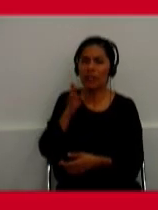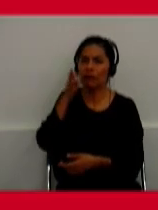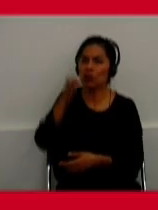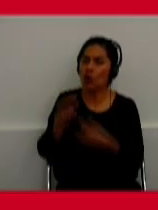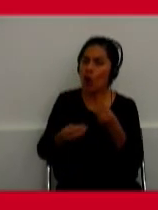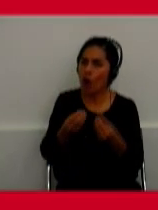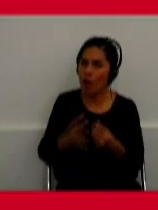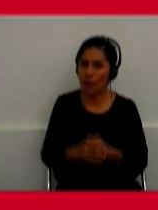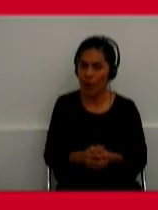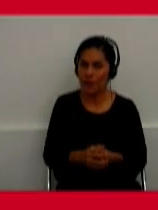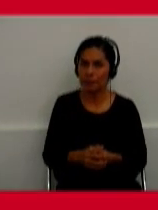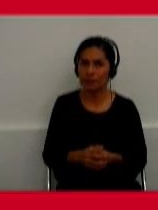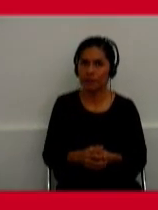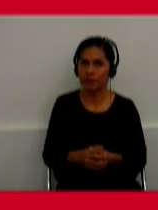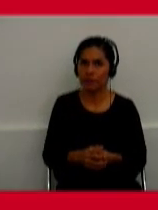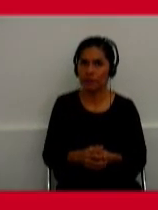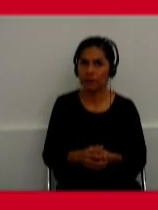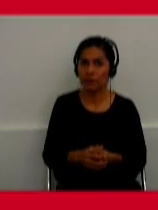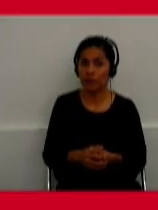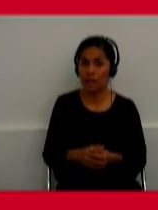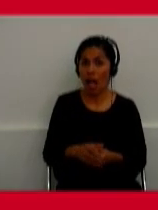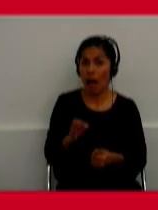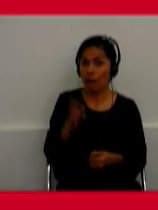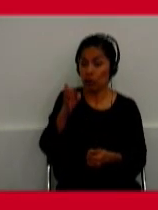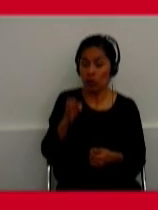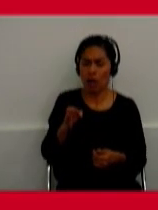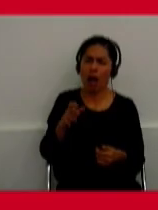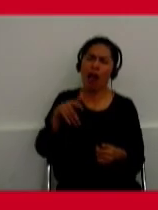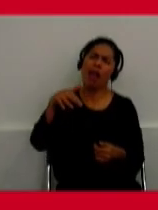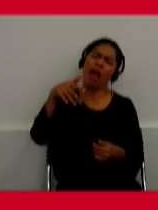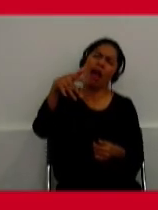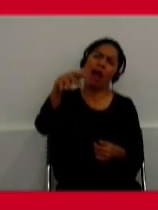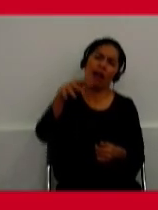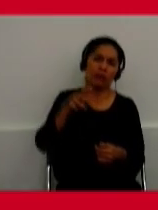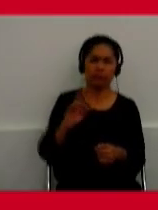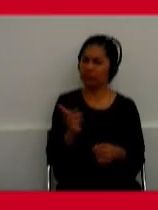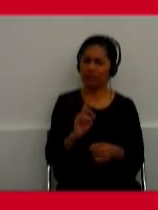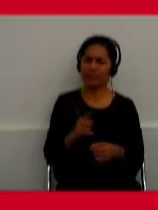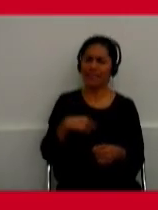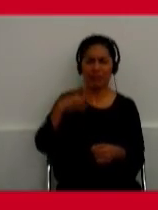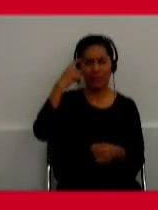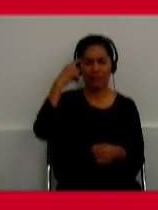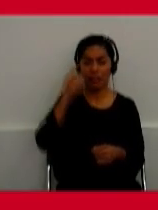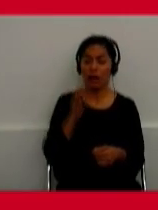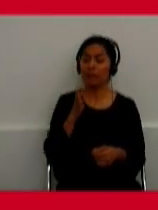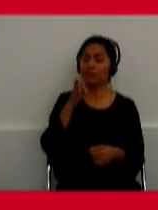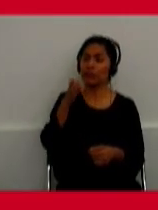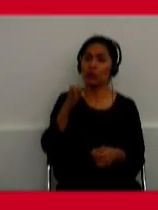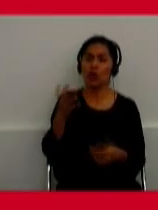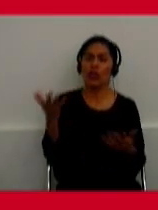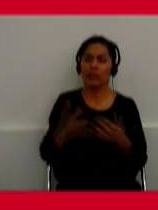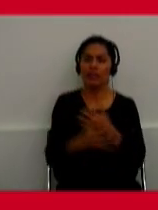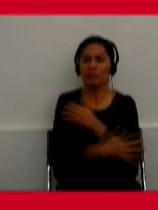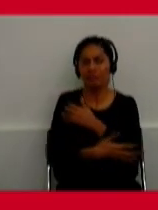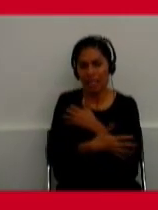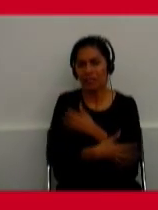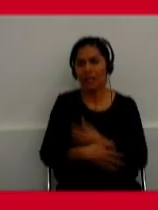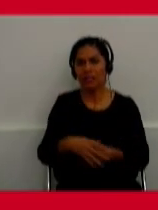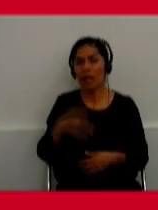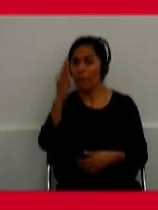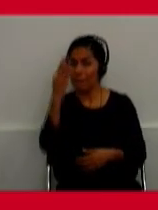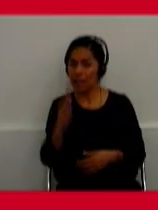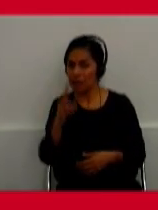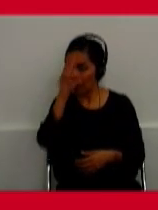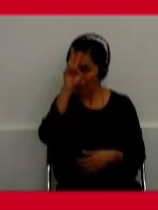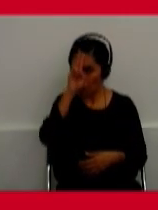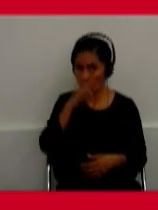en un futuro no tan lejano. Hay gobernanzas en Brasil, en Perú, en Chile, en otros países que